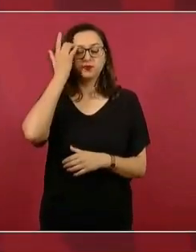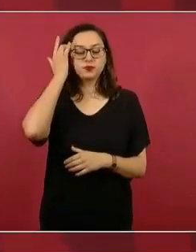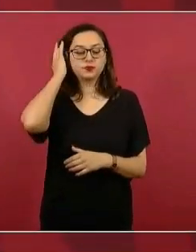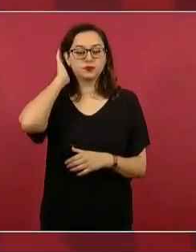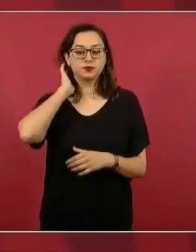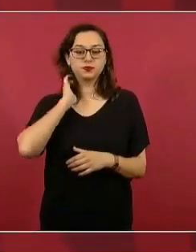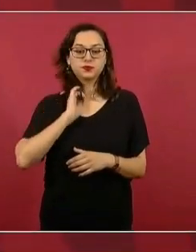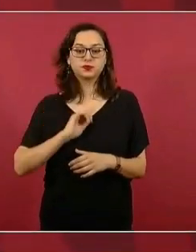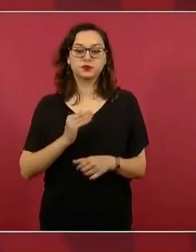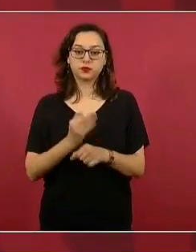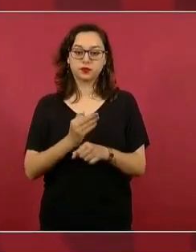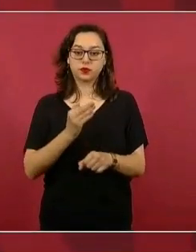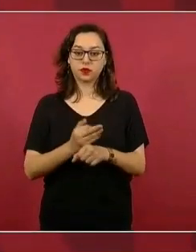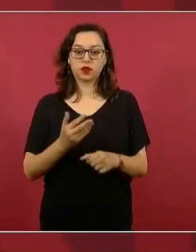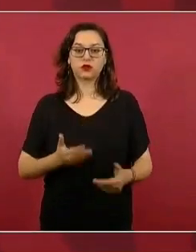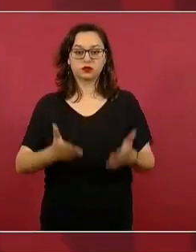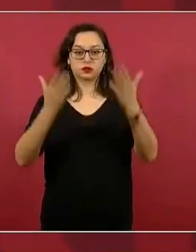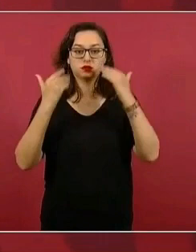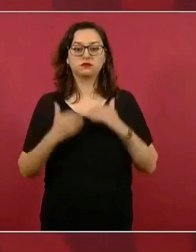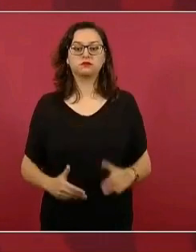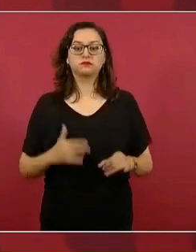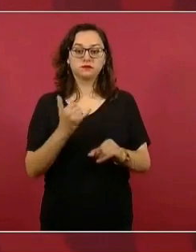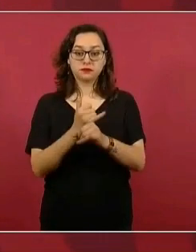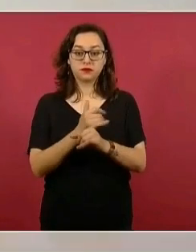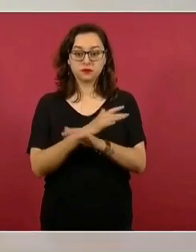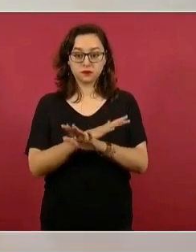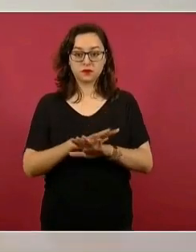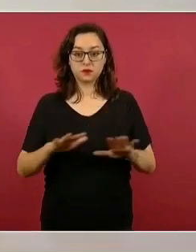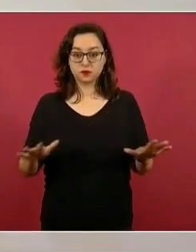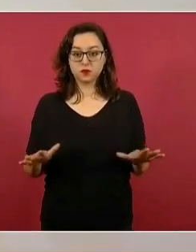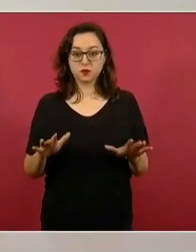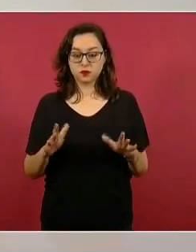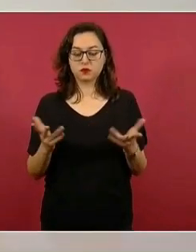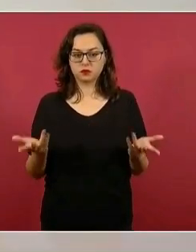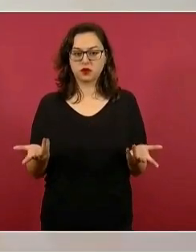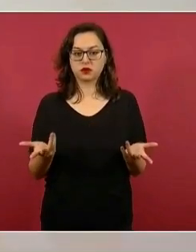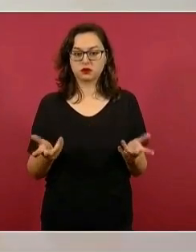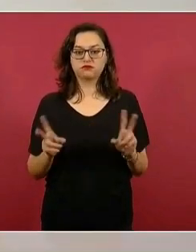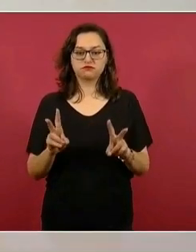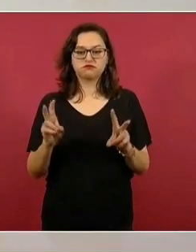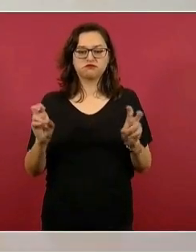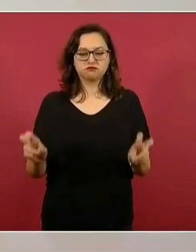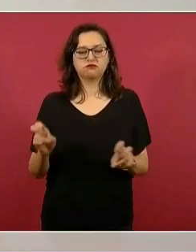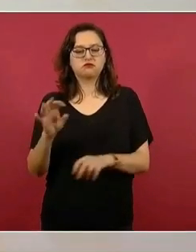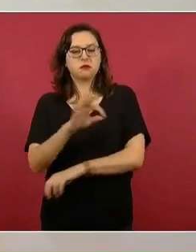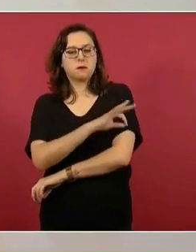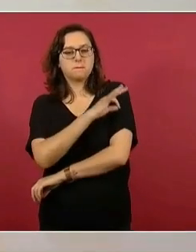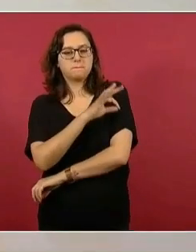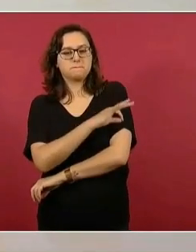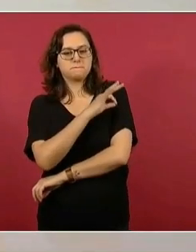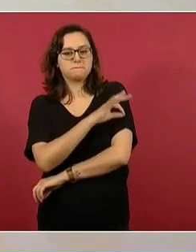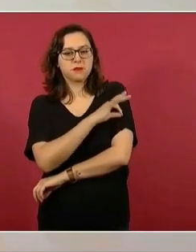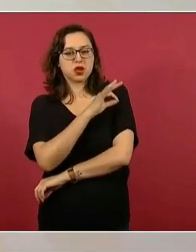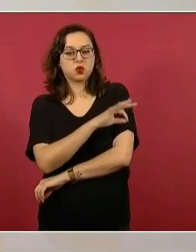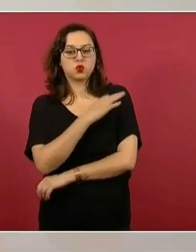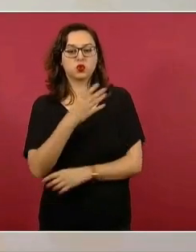Alito y Marco son peones de Claudio X González.